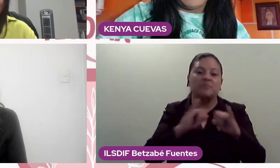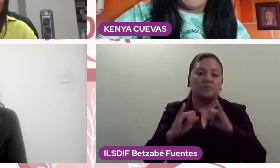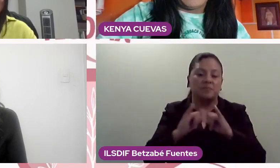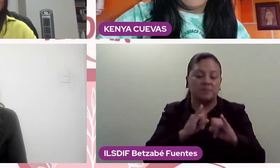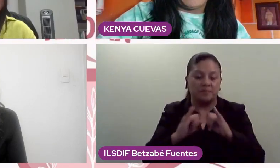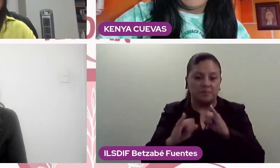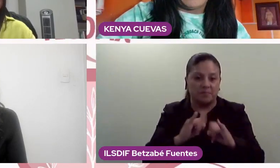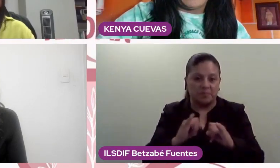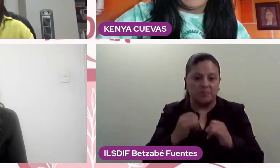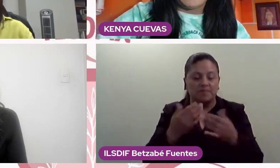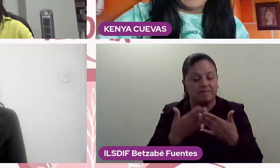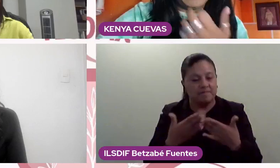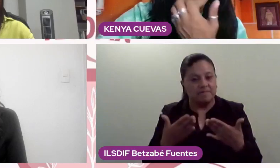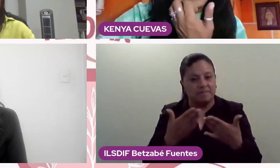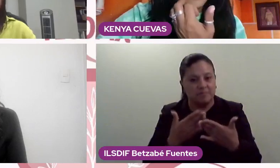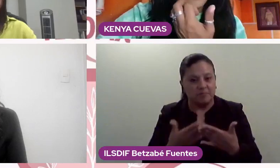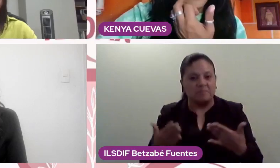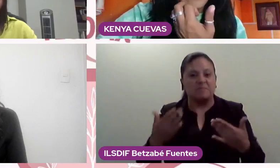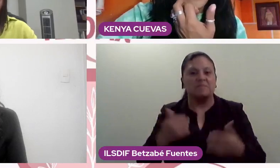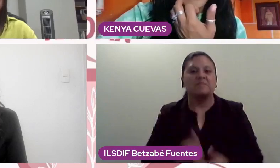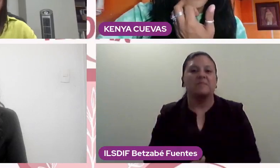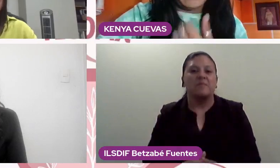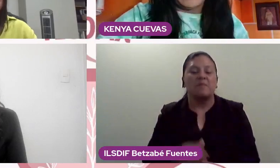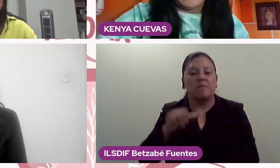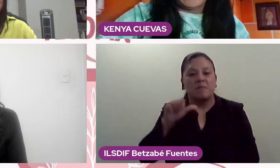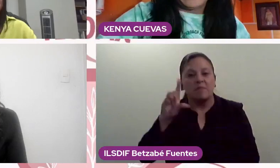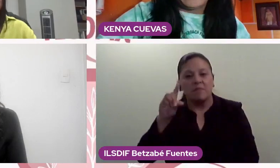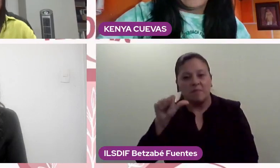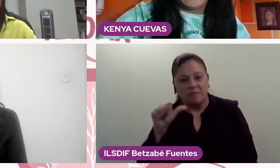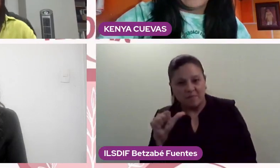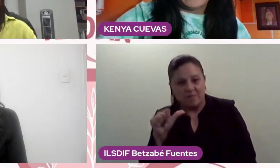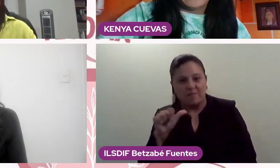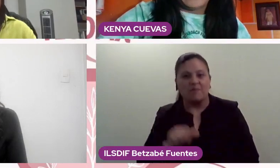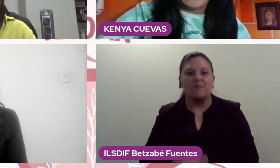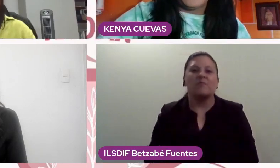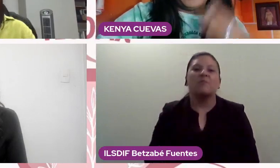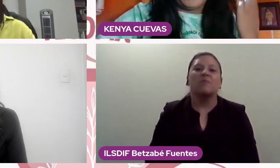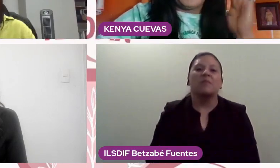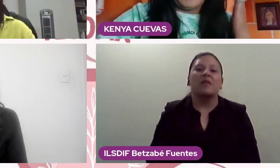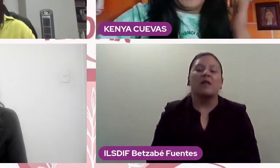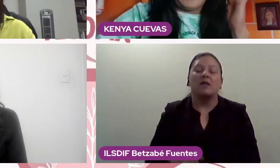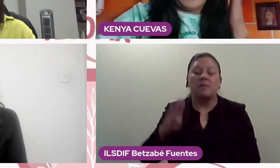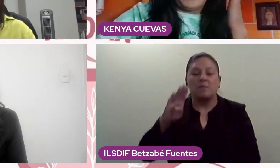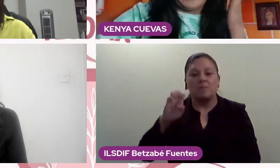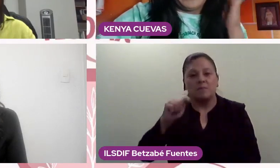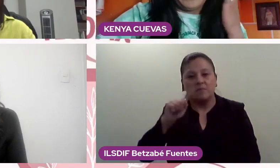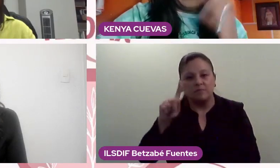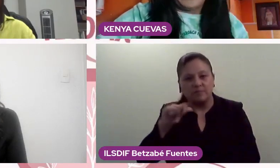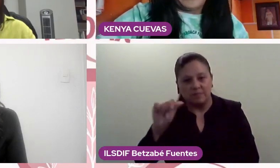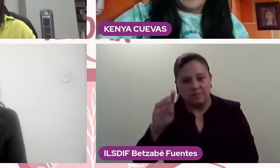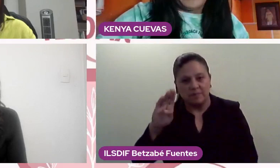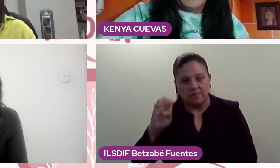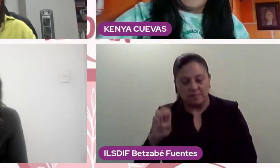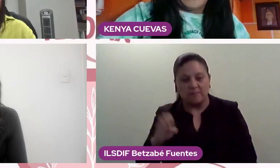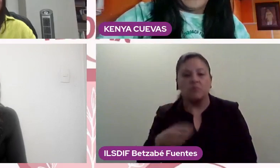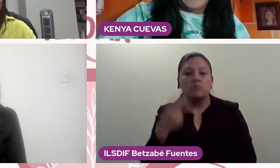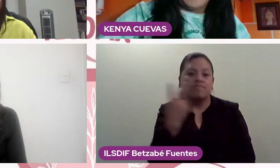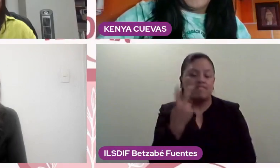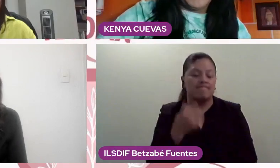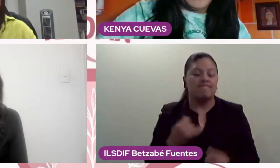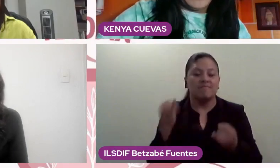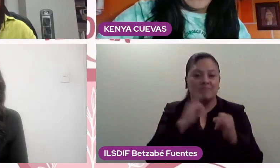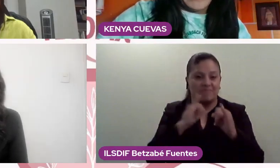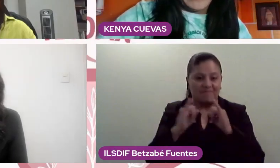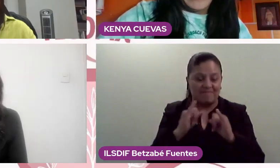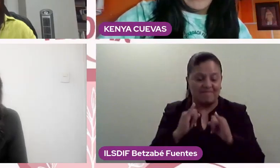nos acompañan y aquí está presente Adaluz Belén Vital García, así como Betsabe Julieta Fuentes Coyote. Igualmente